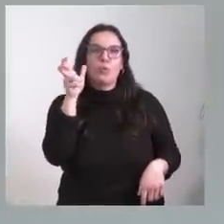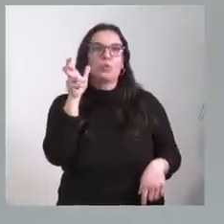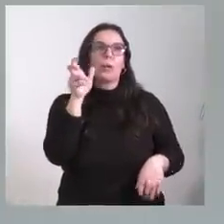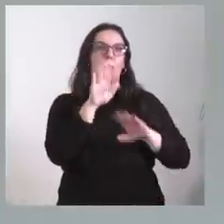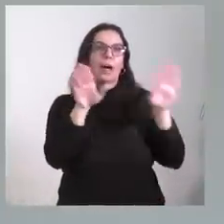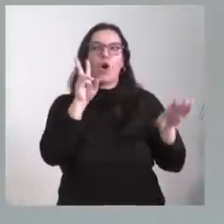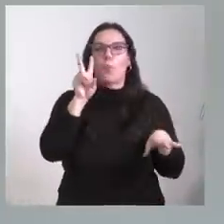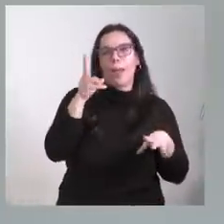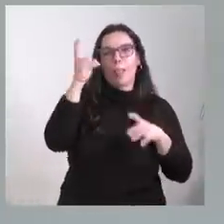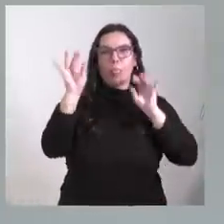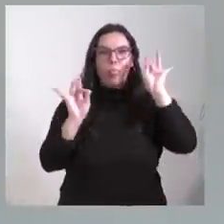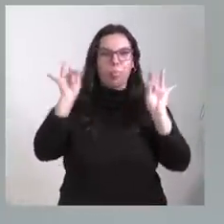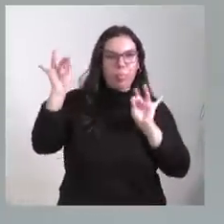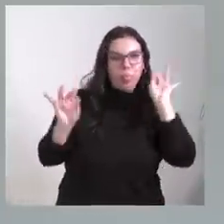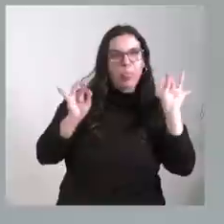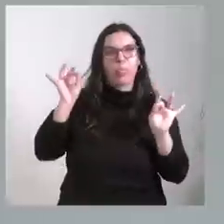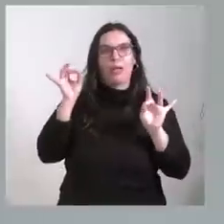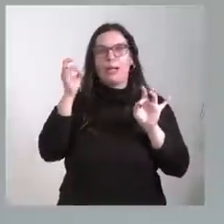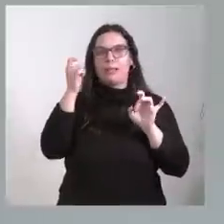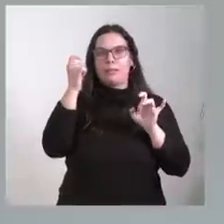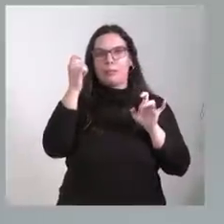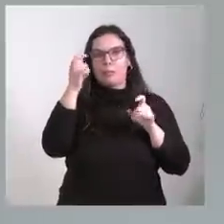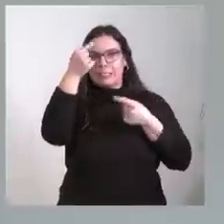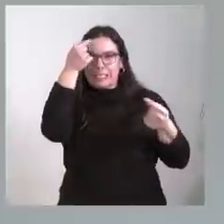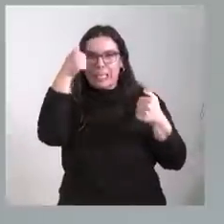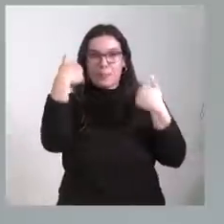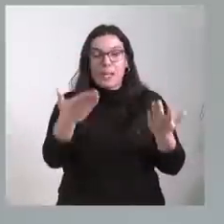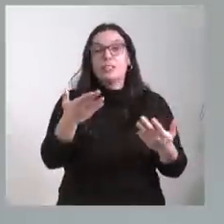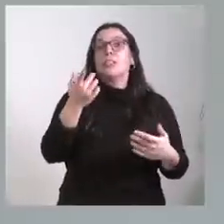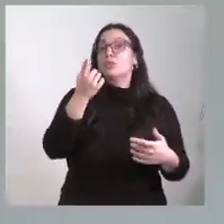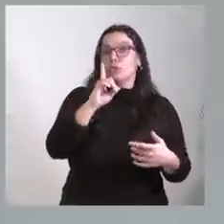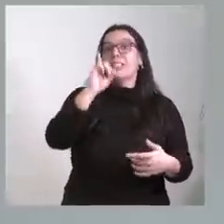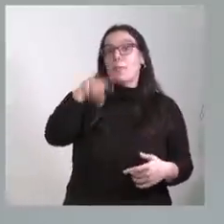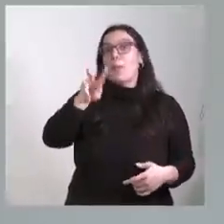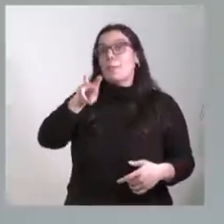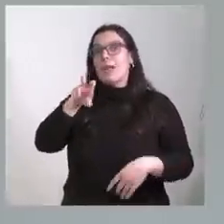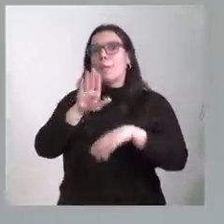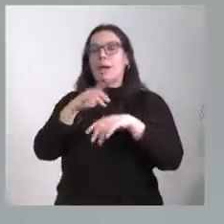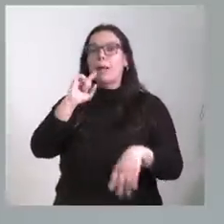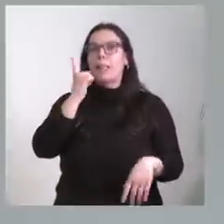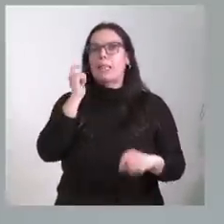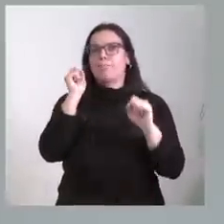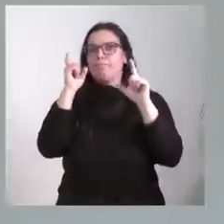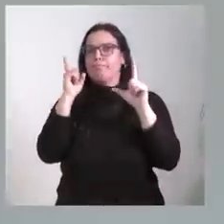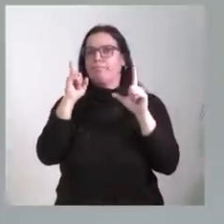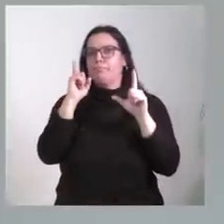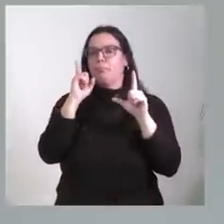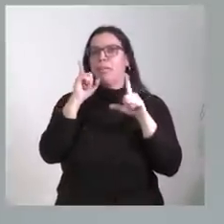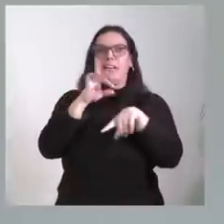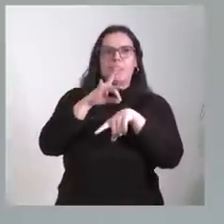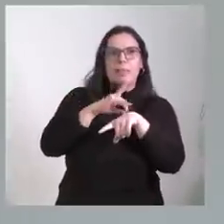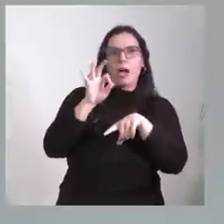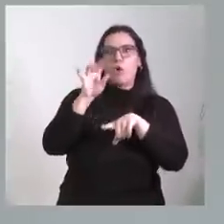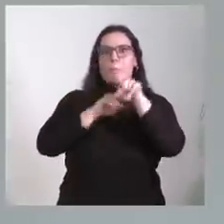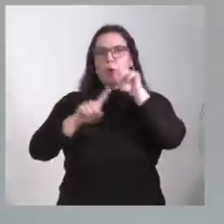Para verle en movimiento y ver los rasgos y demás sino también sirve para detectar patologías que en ese momento ya se pueden detectar